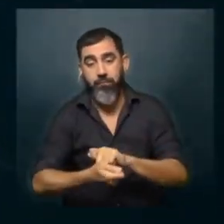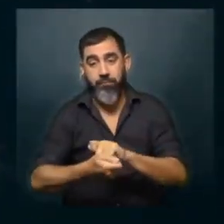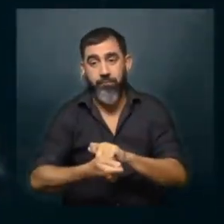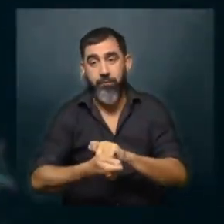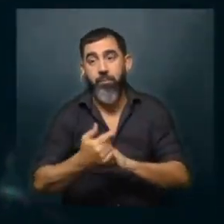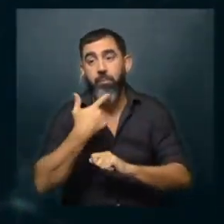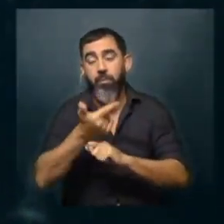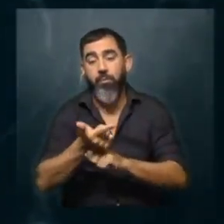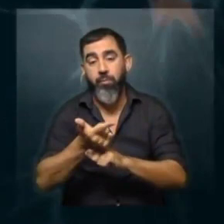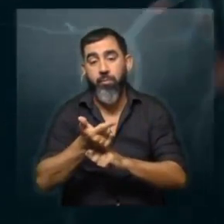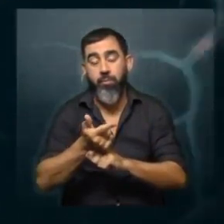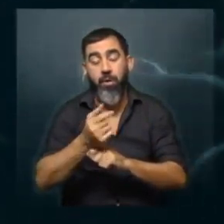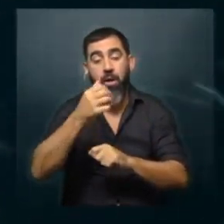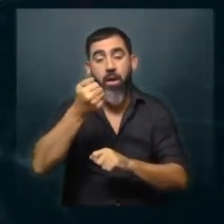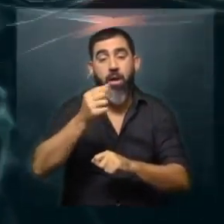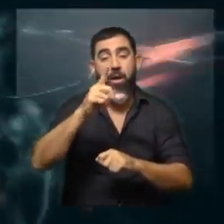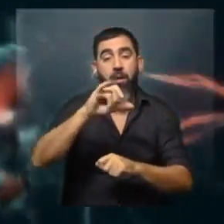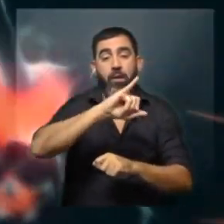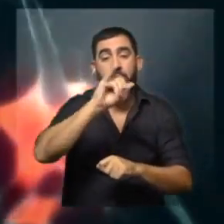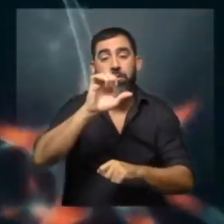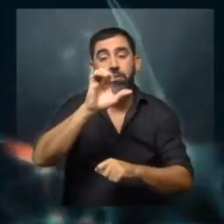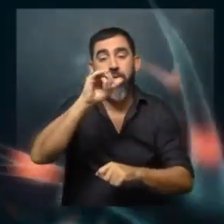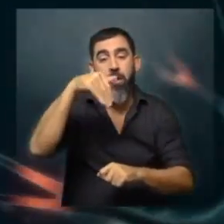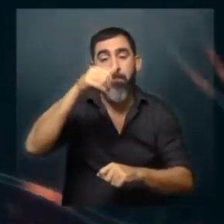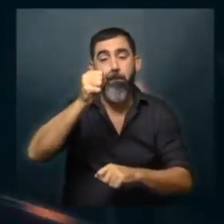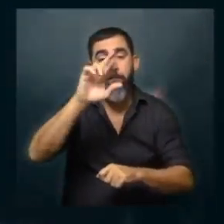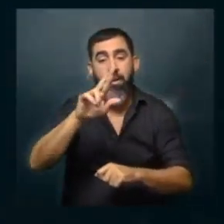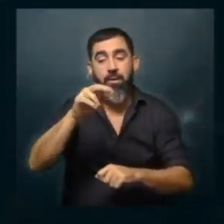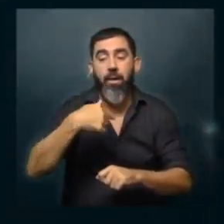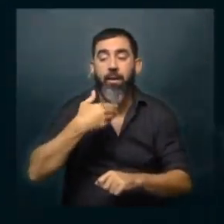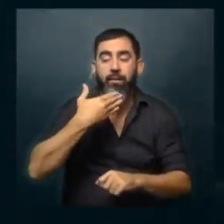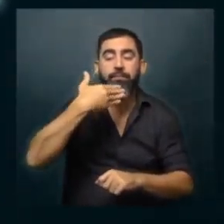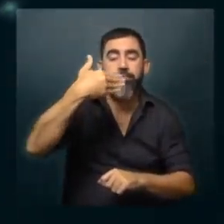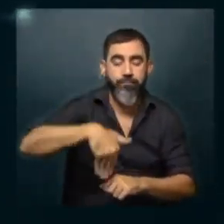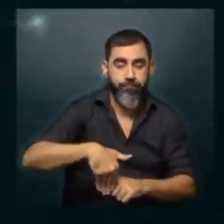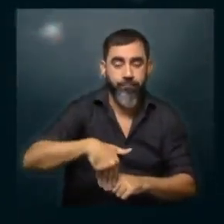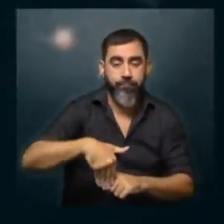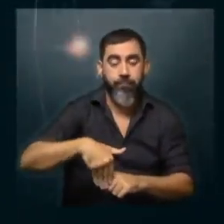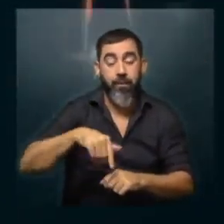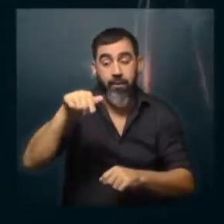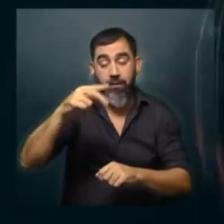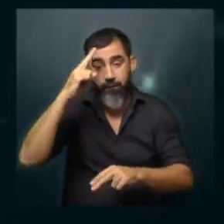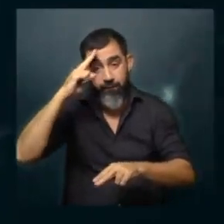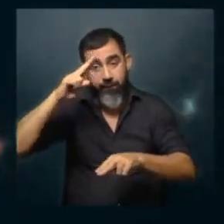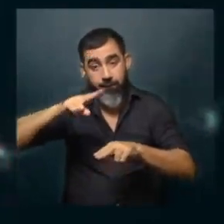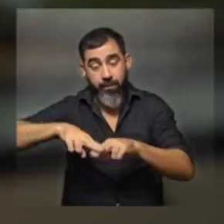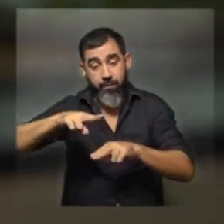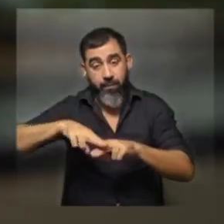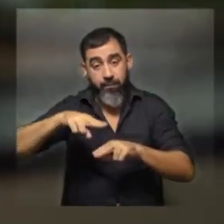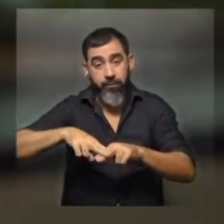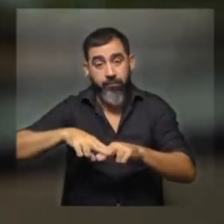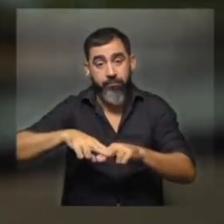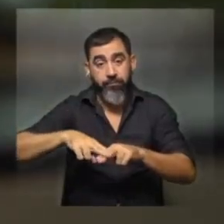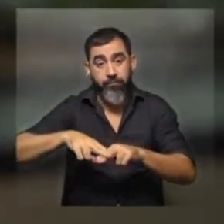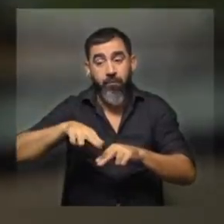por ejemplo en el Alzheimer, y hace que uno entienda que el Alzheimer tiene